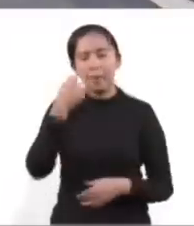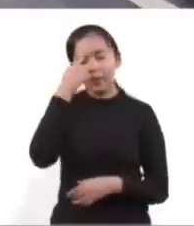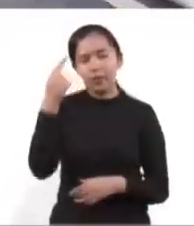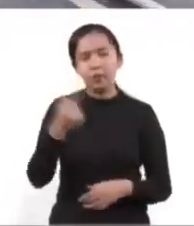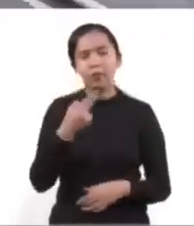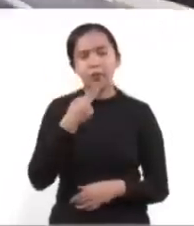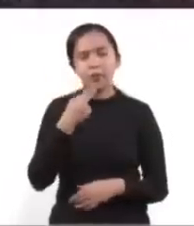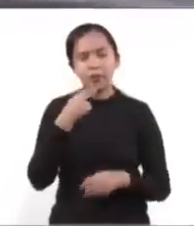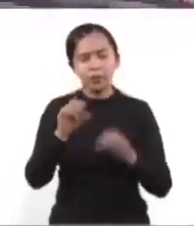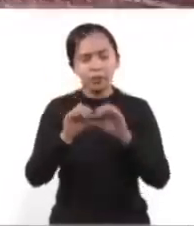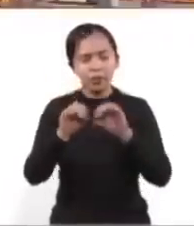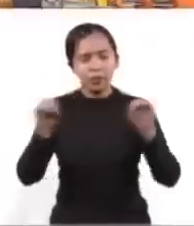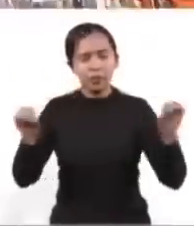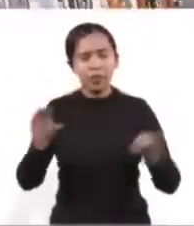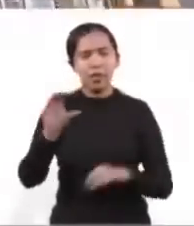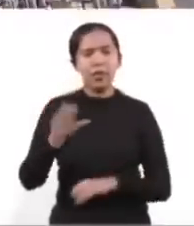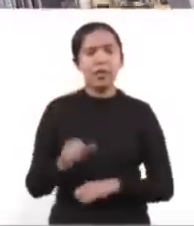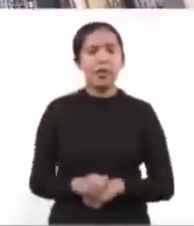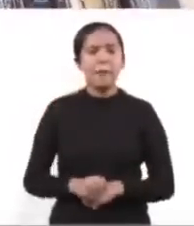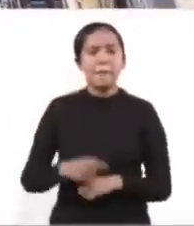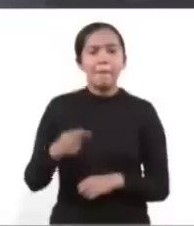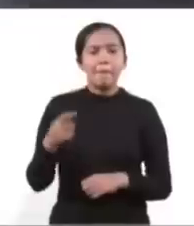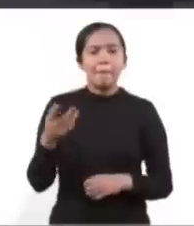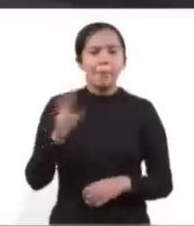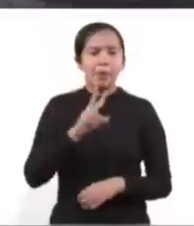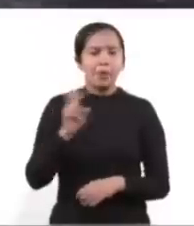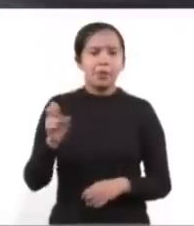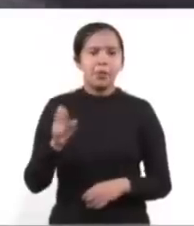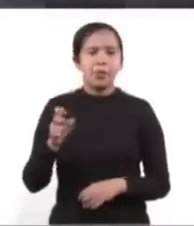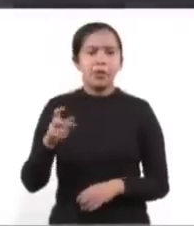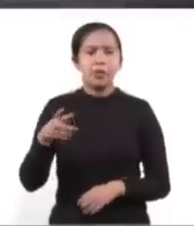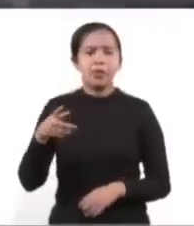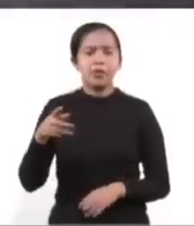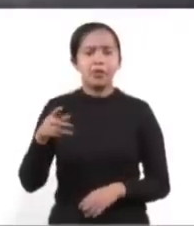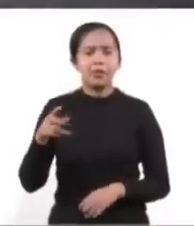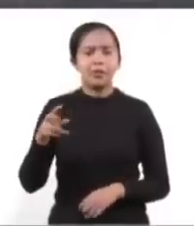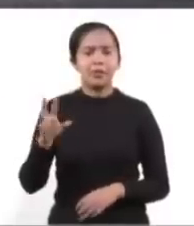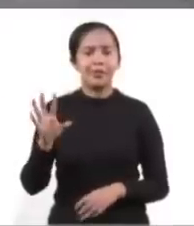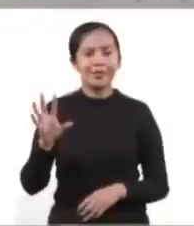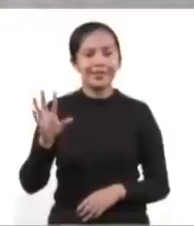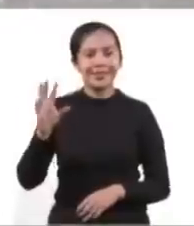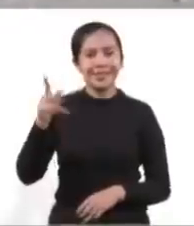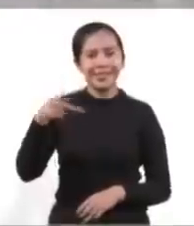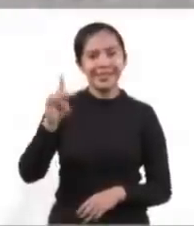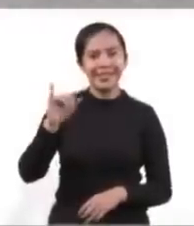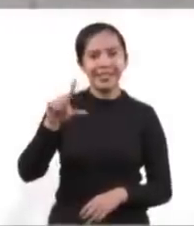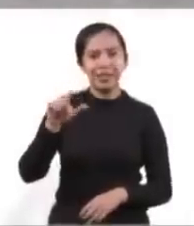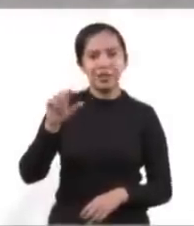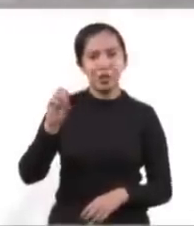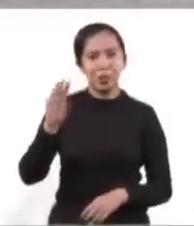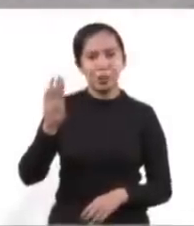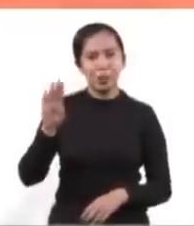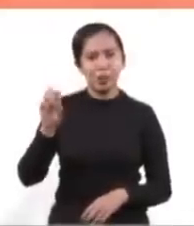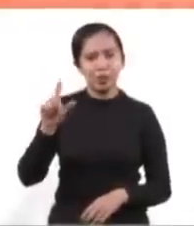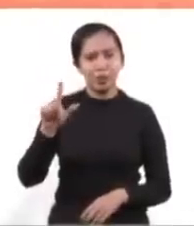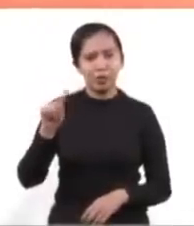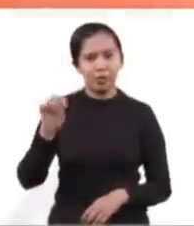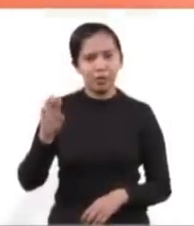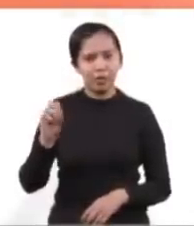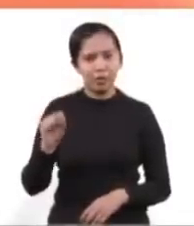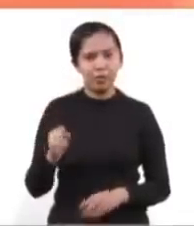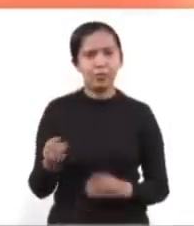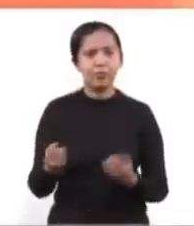27.000 metros de cable de potencia calibre 1000 a 230 kilovoltios y 111.000 metros de cable de mediana tensión de